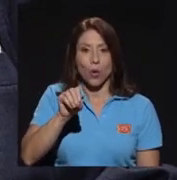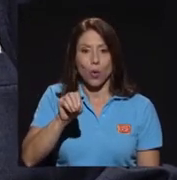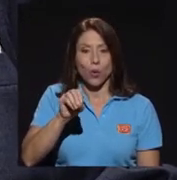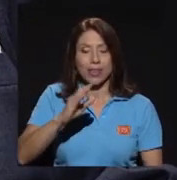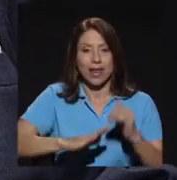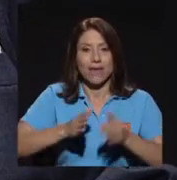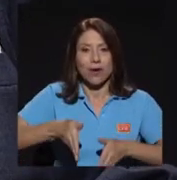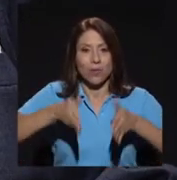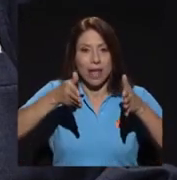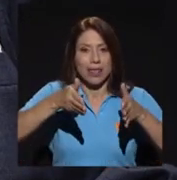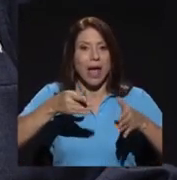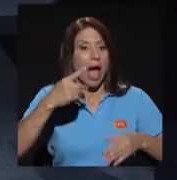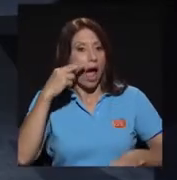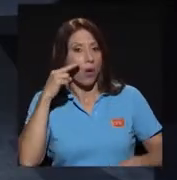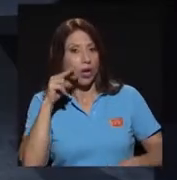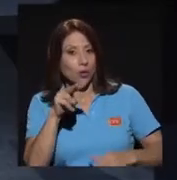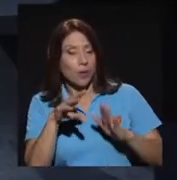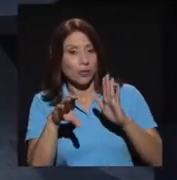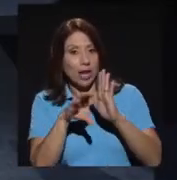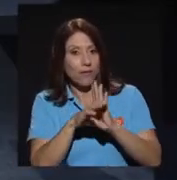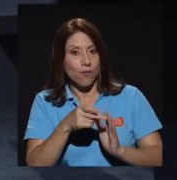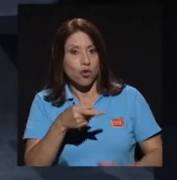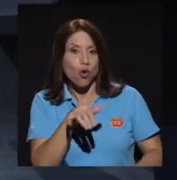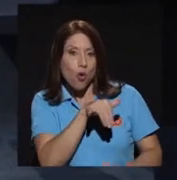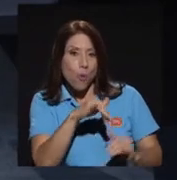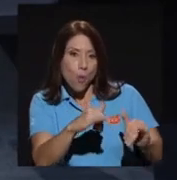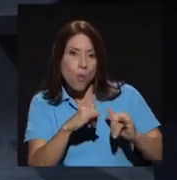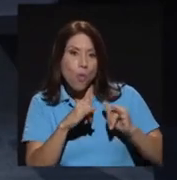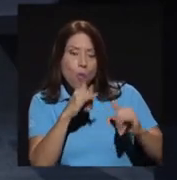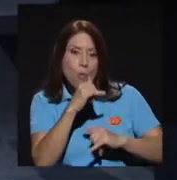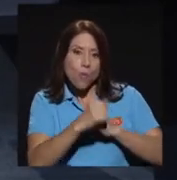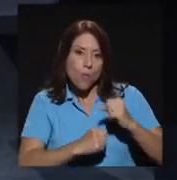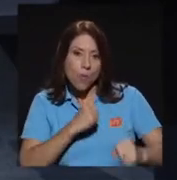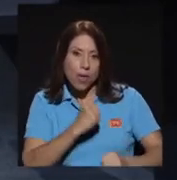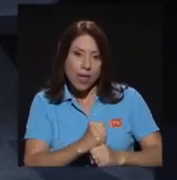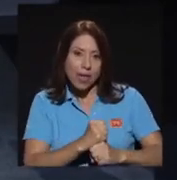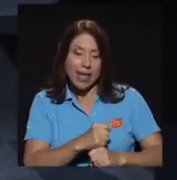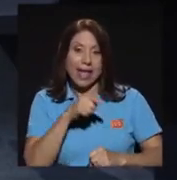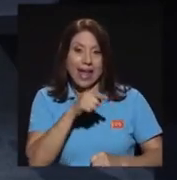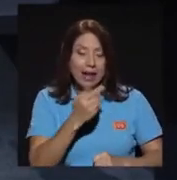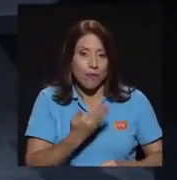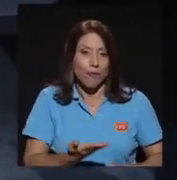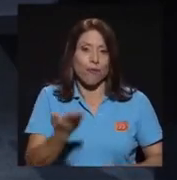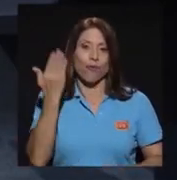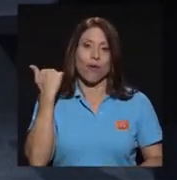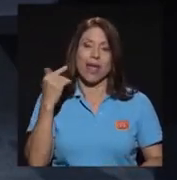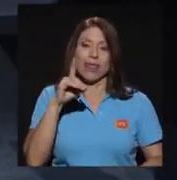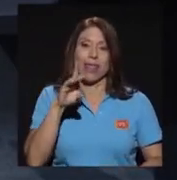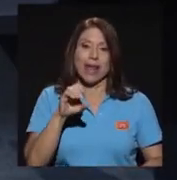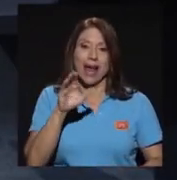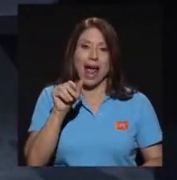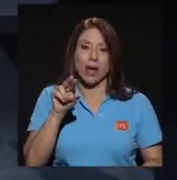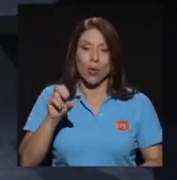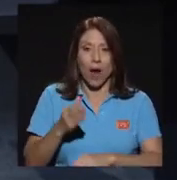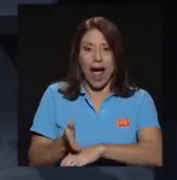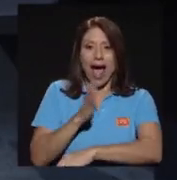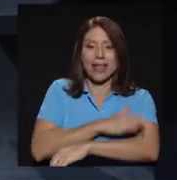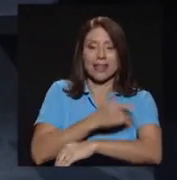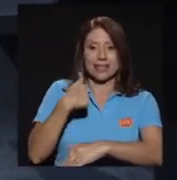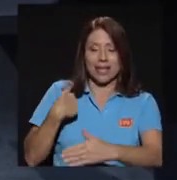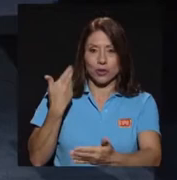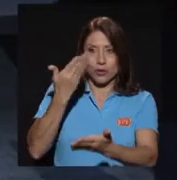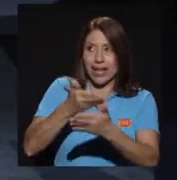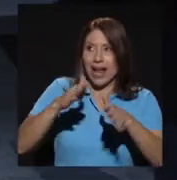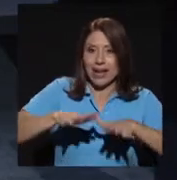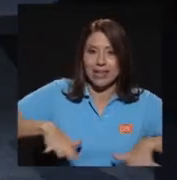nos vemos contemporáneos en la foto él fue decano antes de que yo llegara a este campus hace 50 años